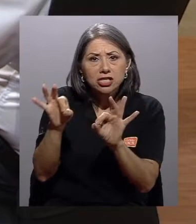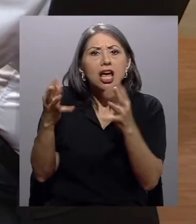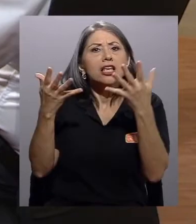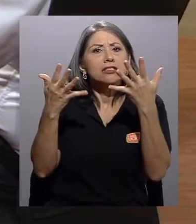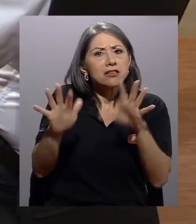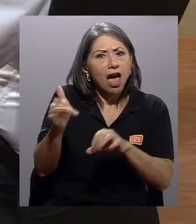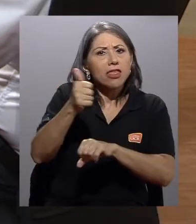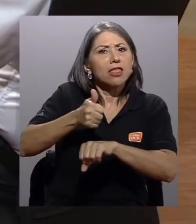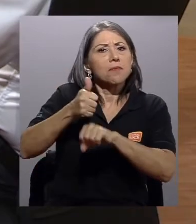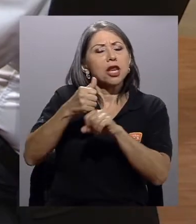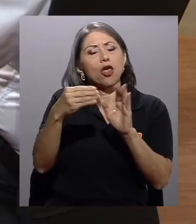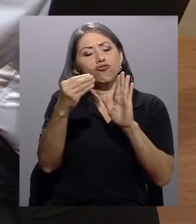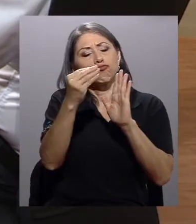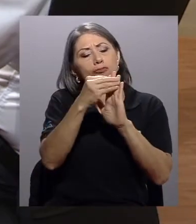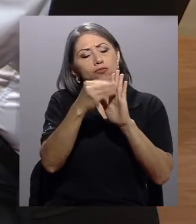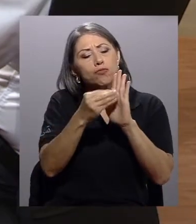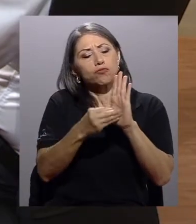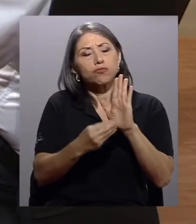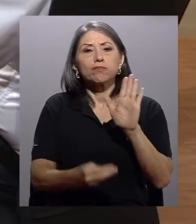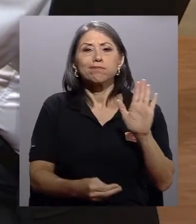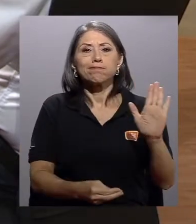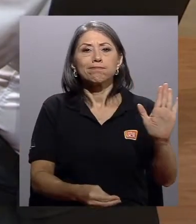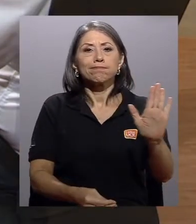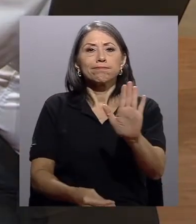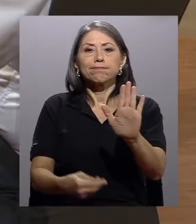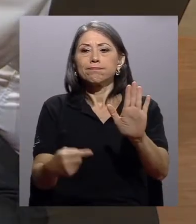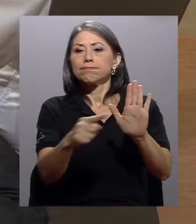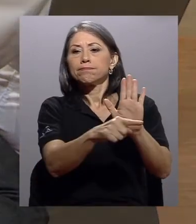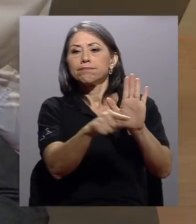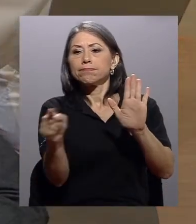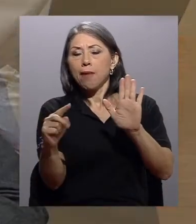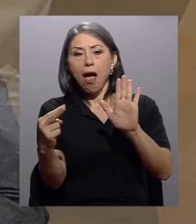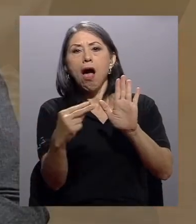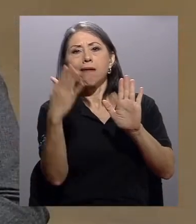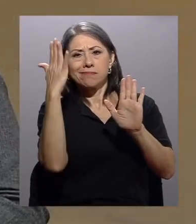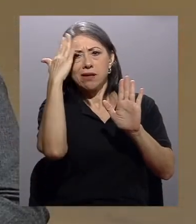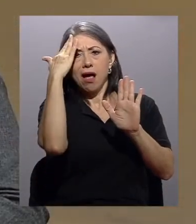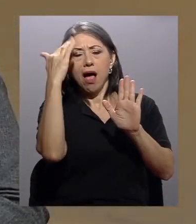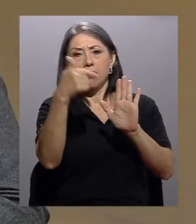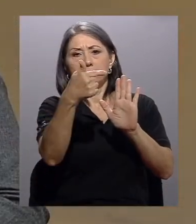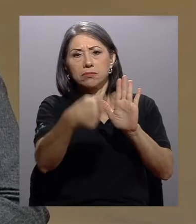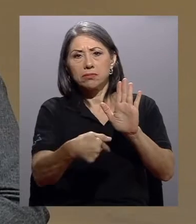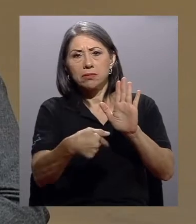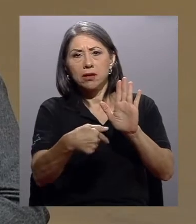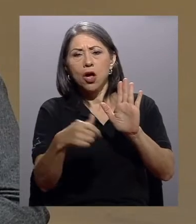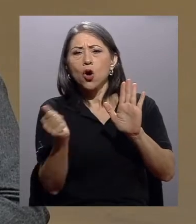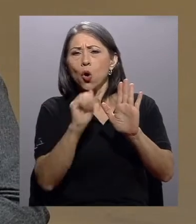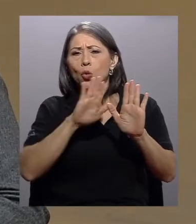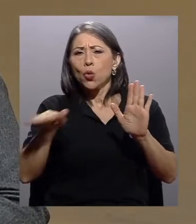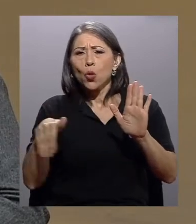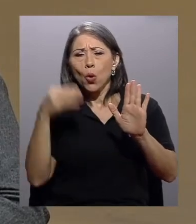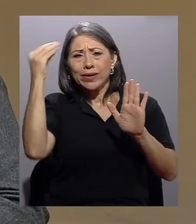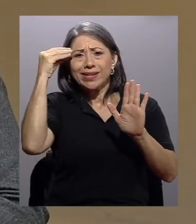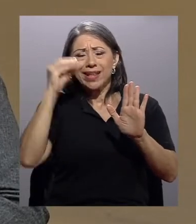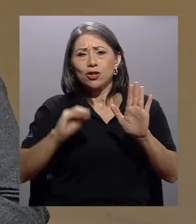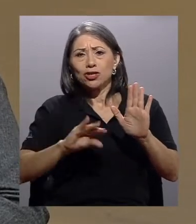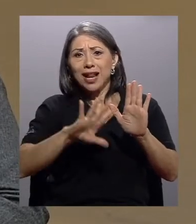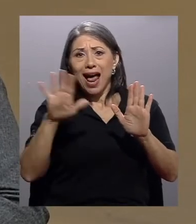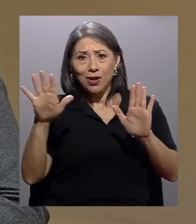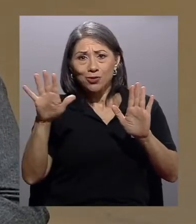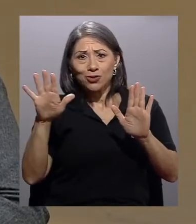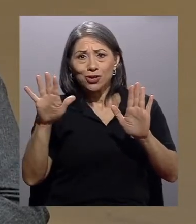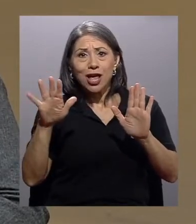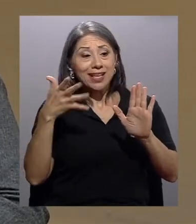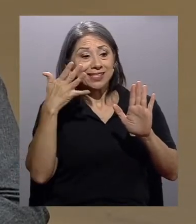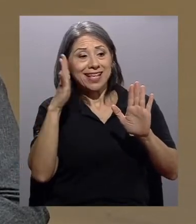determinado, expuesto de forma transparente a la población, con los criterios claros y todo, se puede ayudar